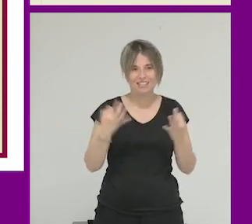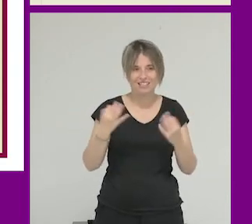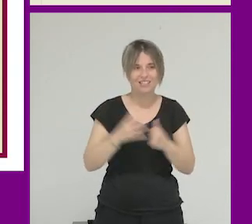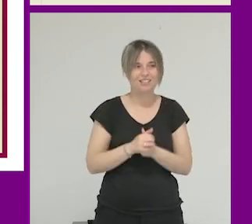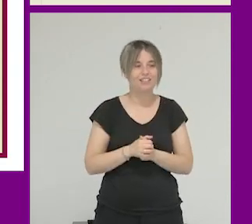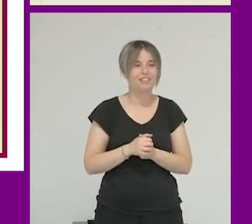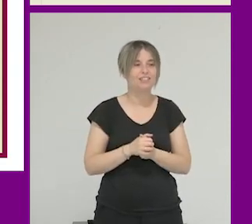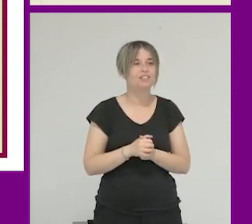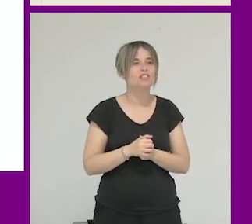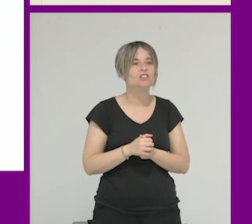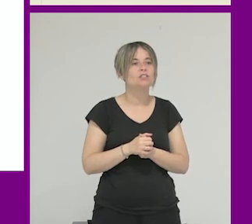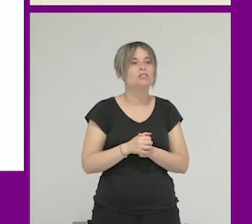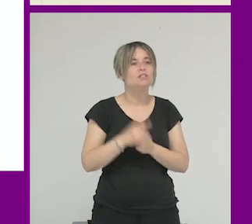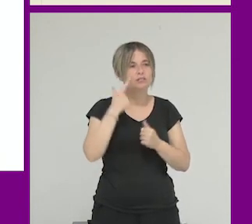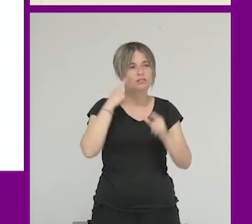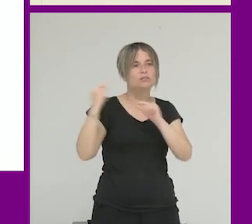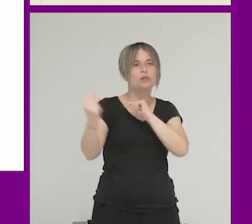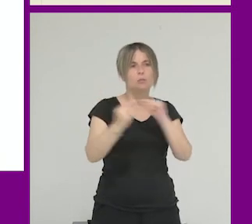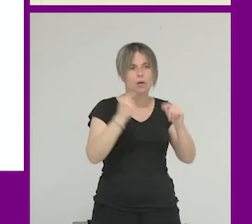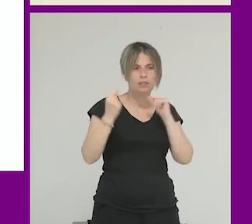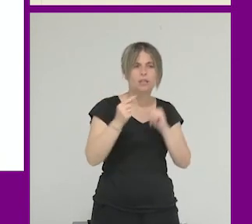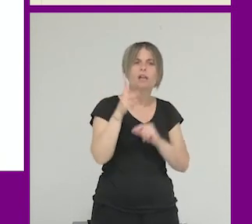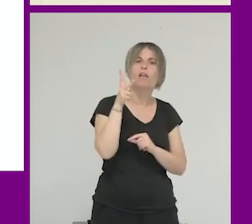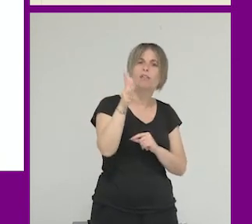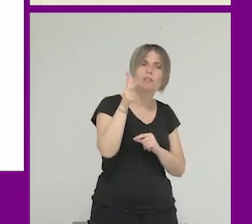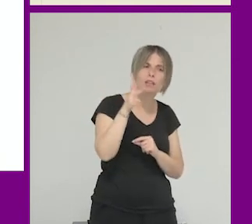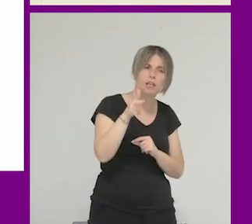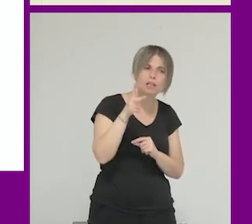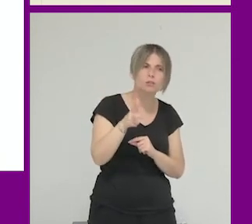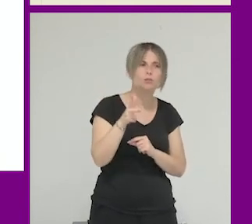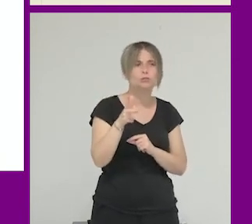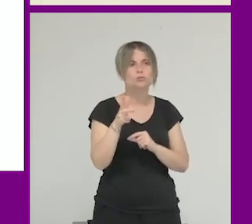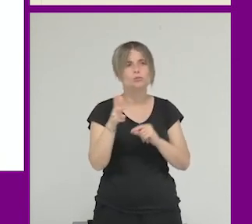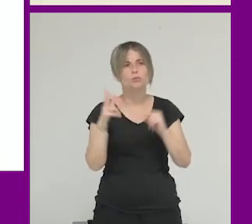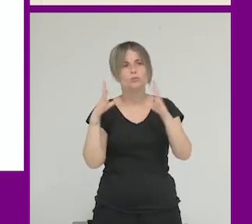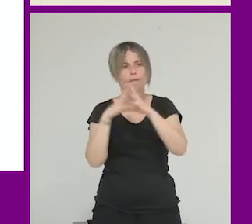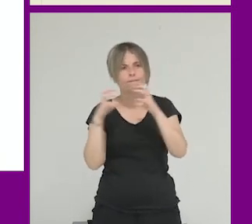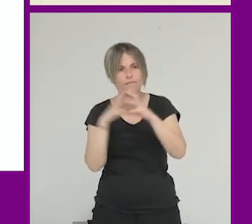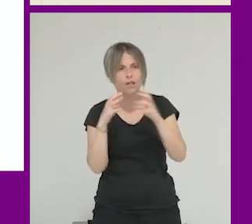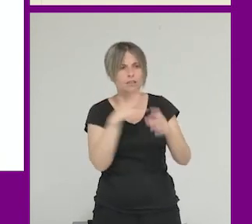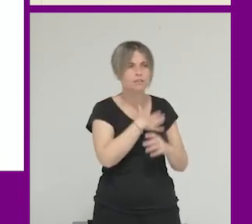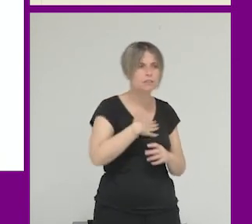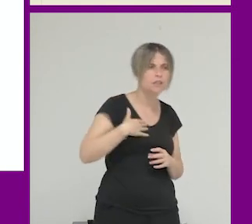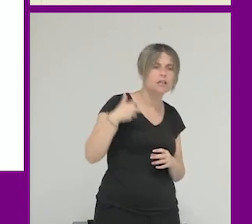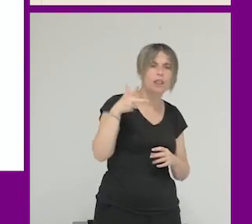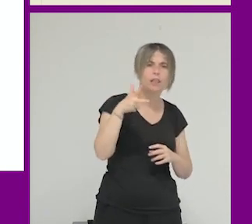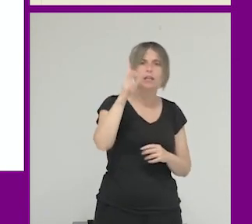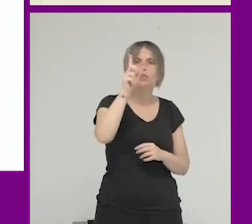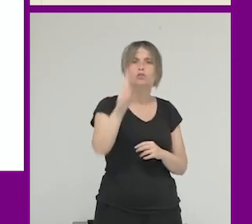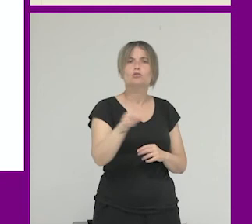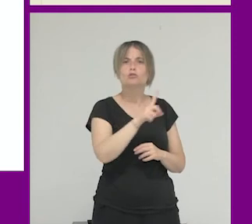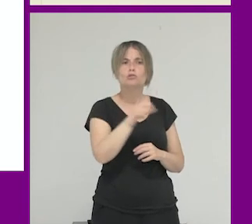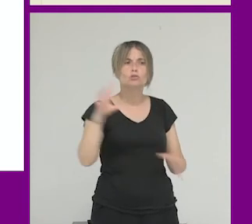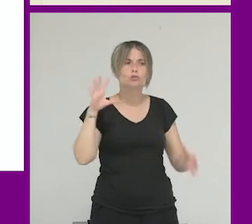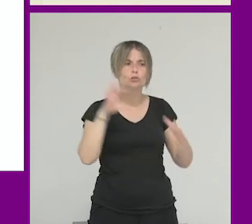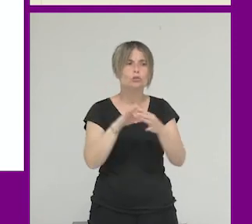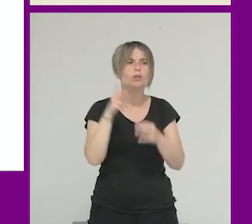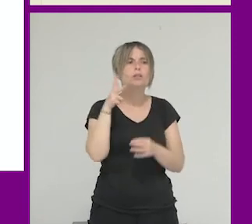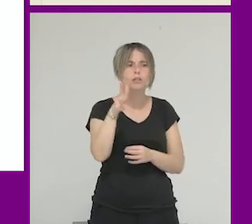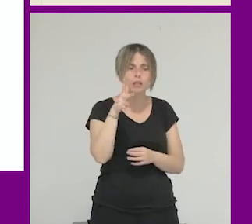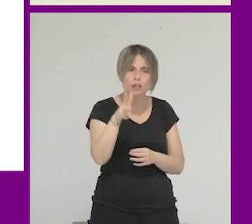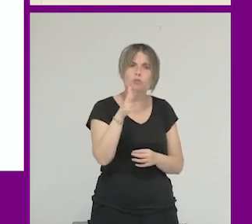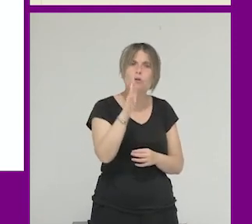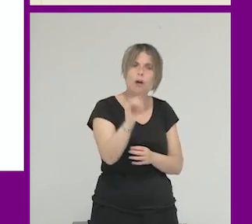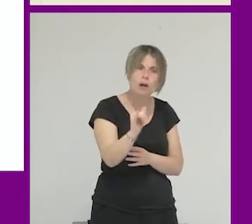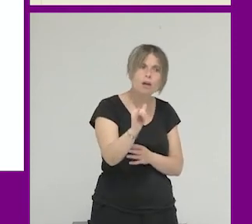bai da oso potentea bebai eskubidea, edo, oza, desira eskubidea da, ez da eskubidea, eskubidea baldin bada, edo behar